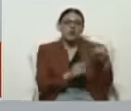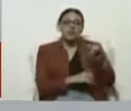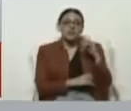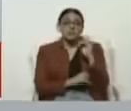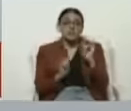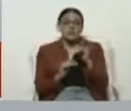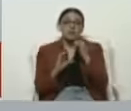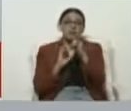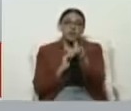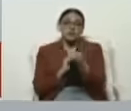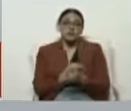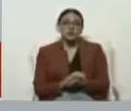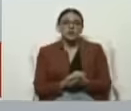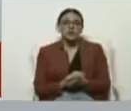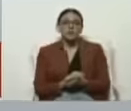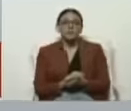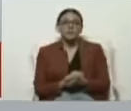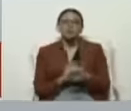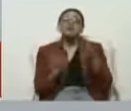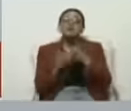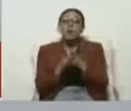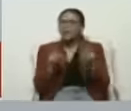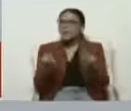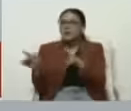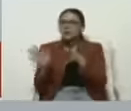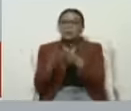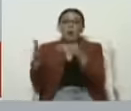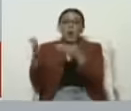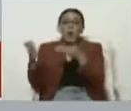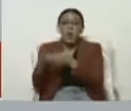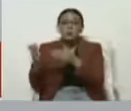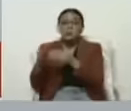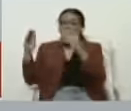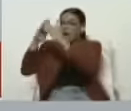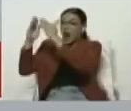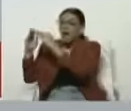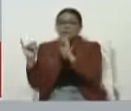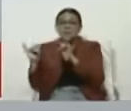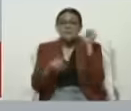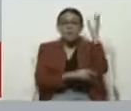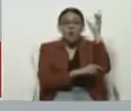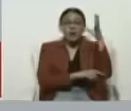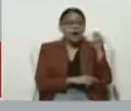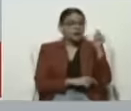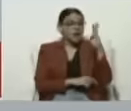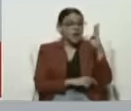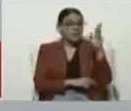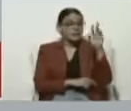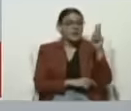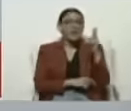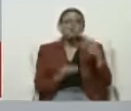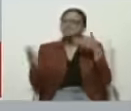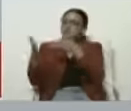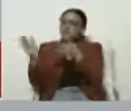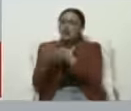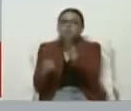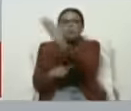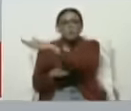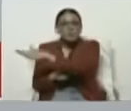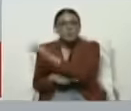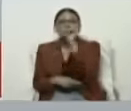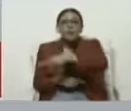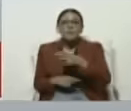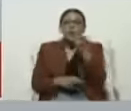acción planificada en contra de la vivienda del alcalde Abreu, las amenazas de muerte que recibió, está la traza de las